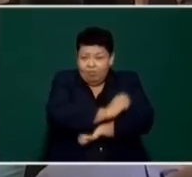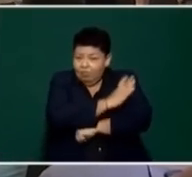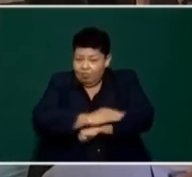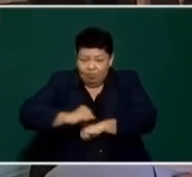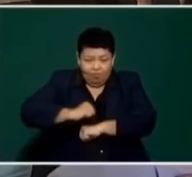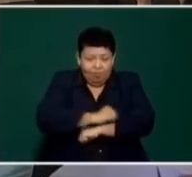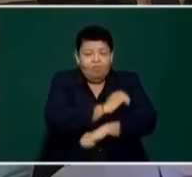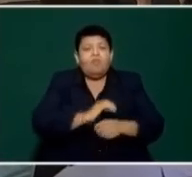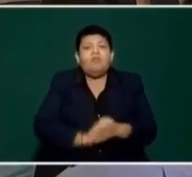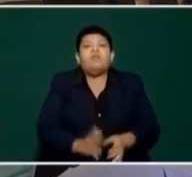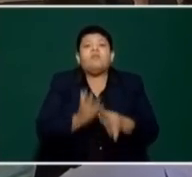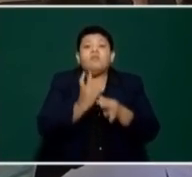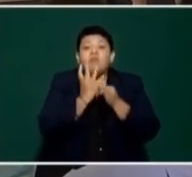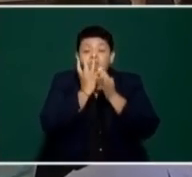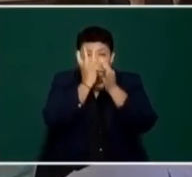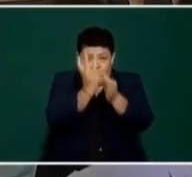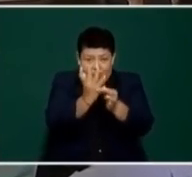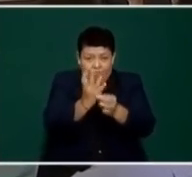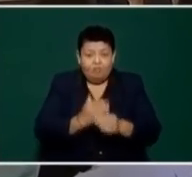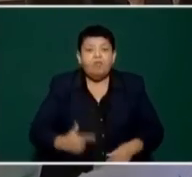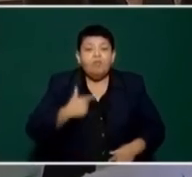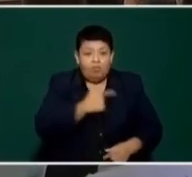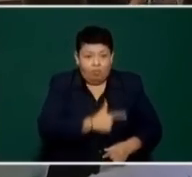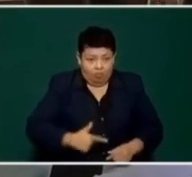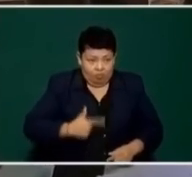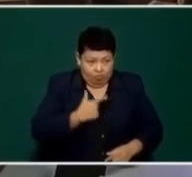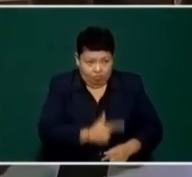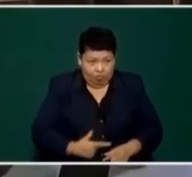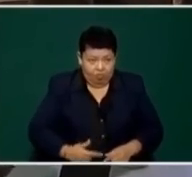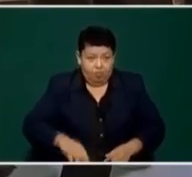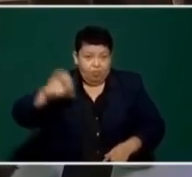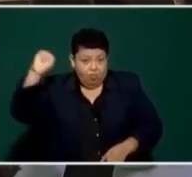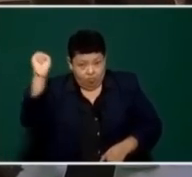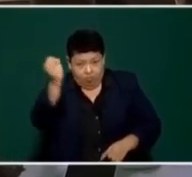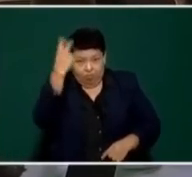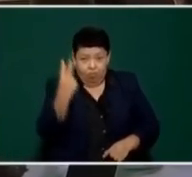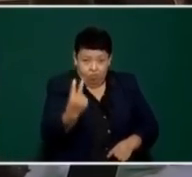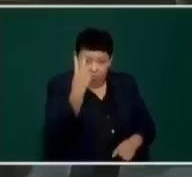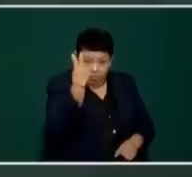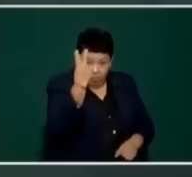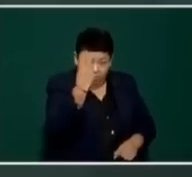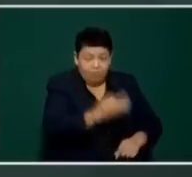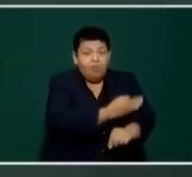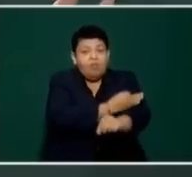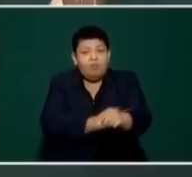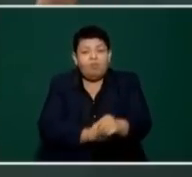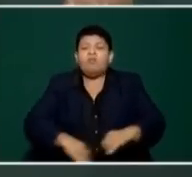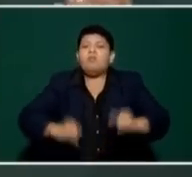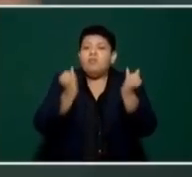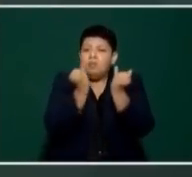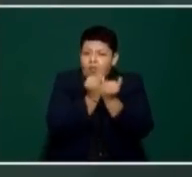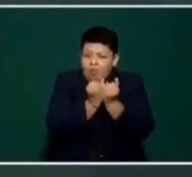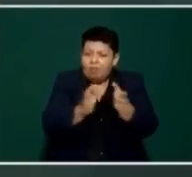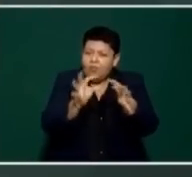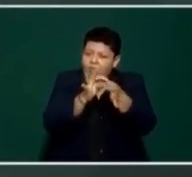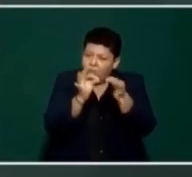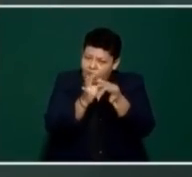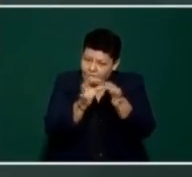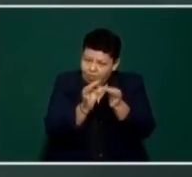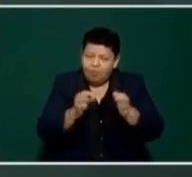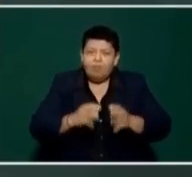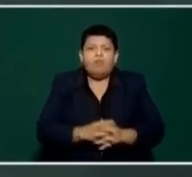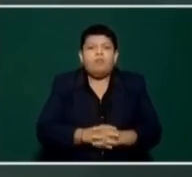podemos decir, y si alguno de ustedes gusta estar en la conferencia a las 2 de la tarde, que más o menos vamos a tratar lo mismo, pero ya estarían ahí los